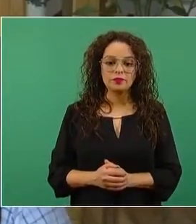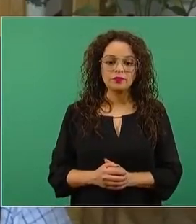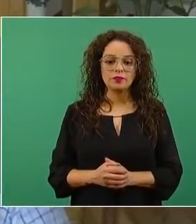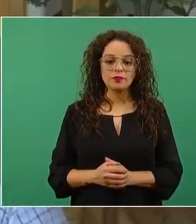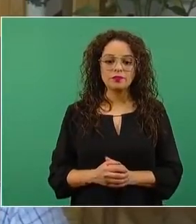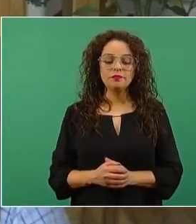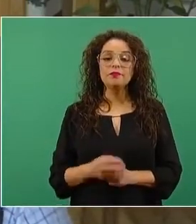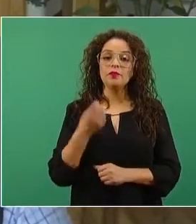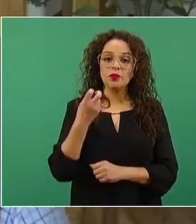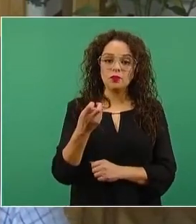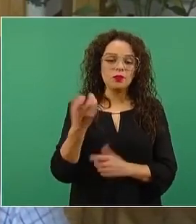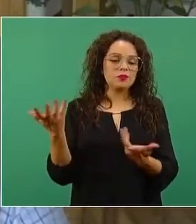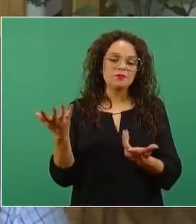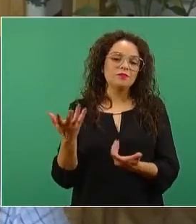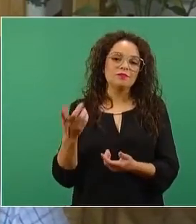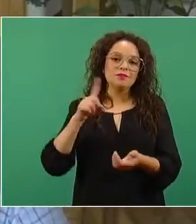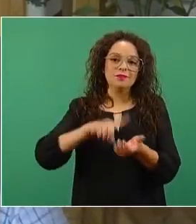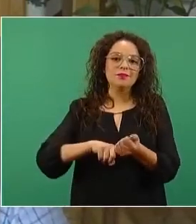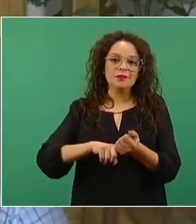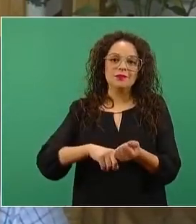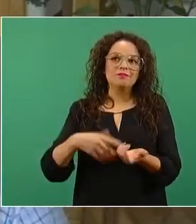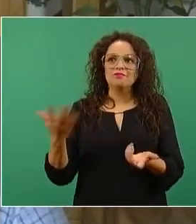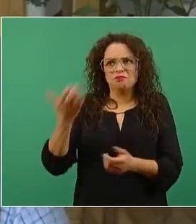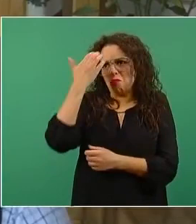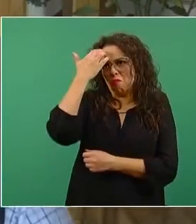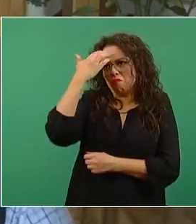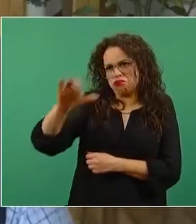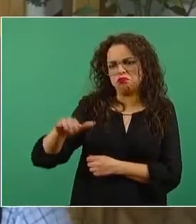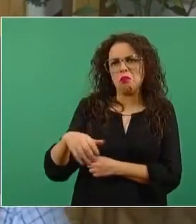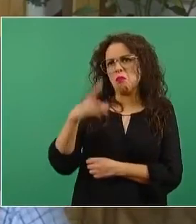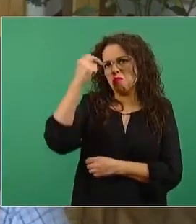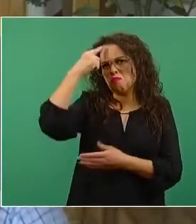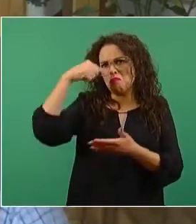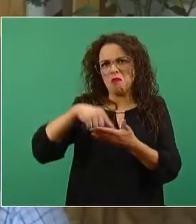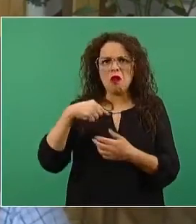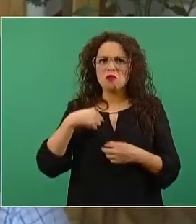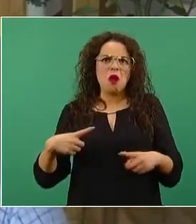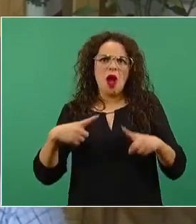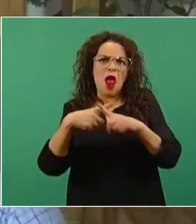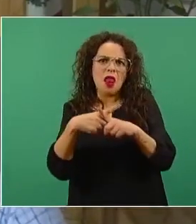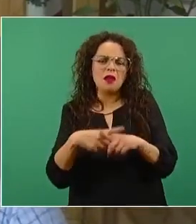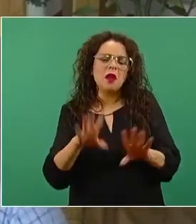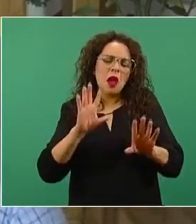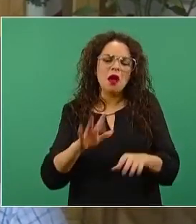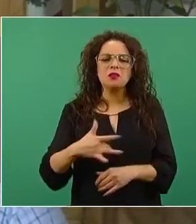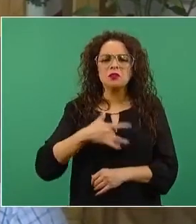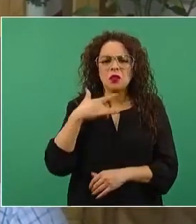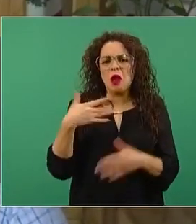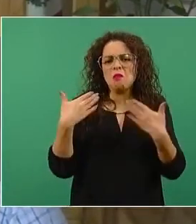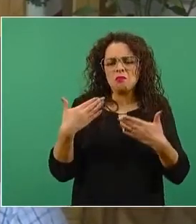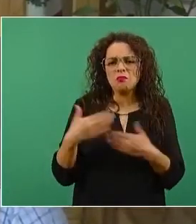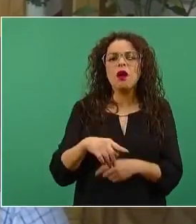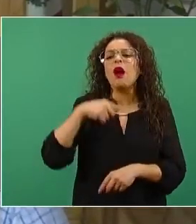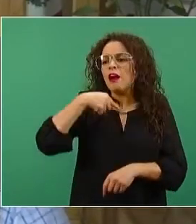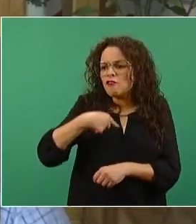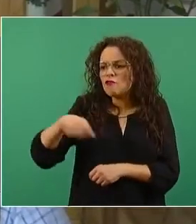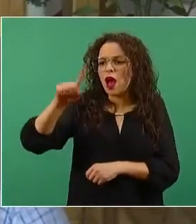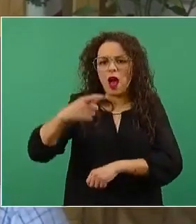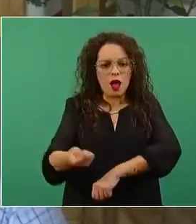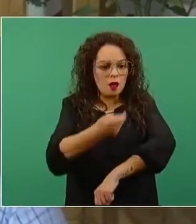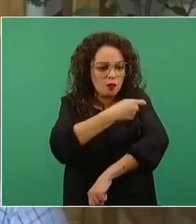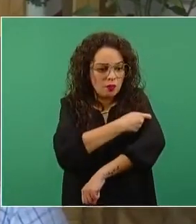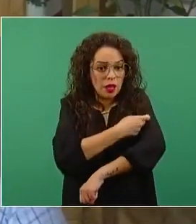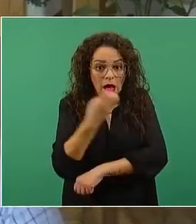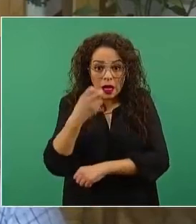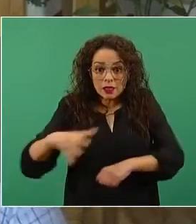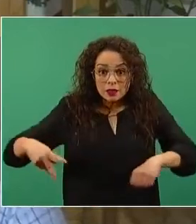u obviamente no se conocían como tal alérgicas. Se coloca la vacuna, viene la reacción y entonces